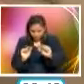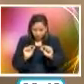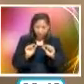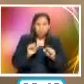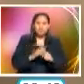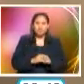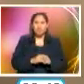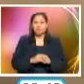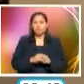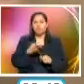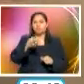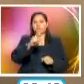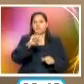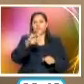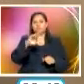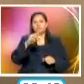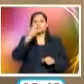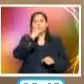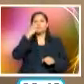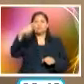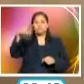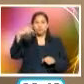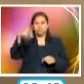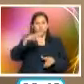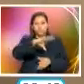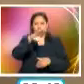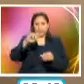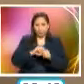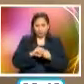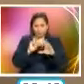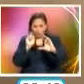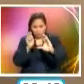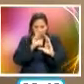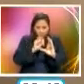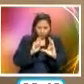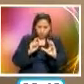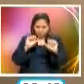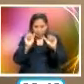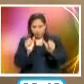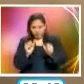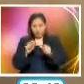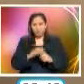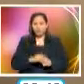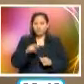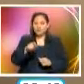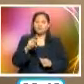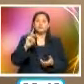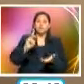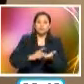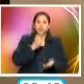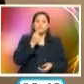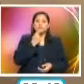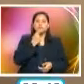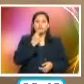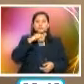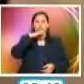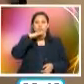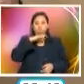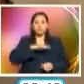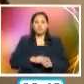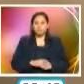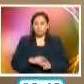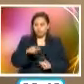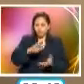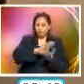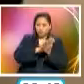incluso llegó a decir Máximo González que eran sus obras completas, ¿no? Sí. Y en las cuales él recicla toda esta simbología